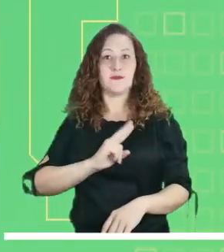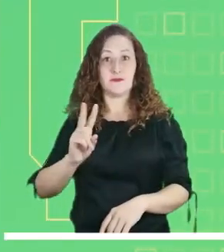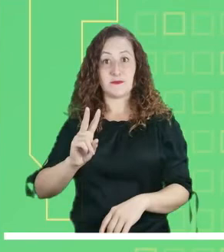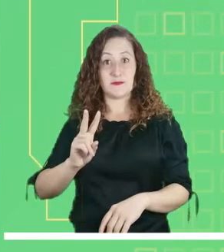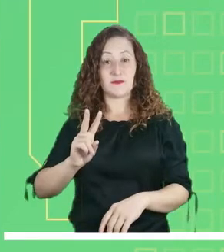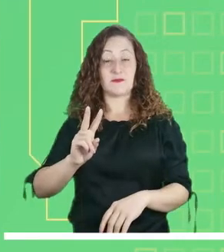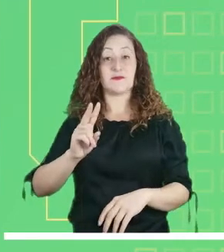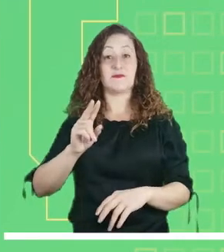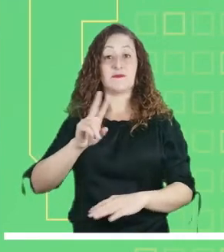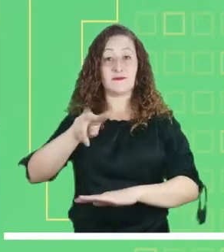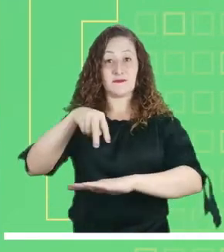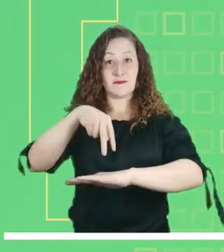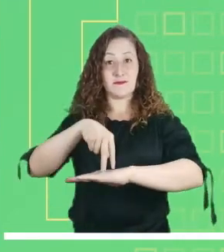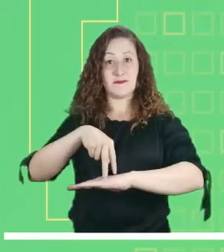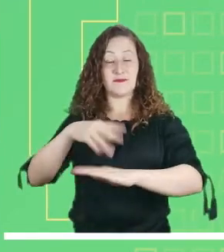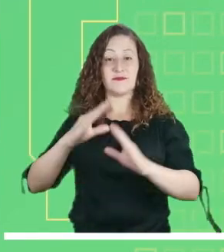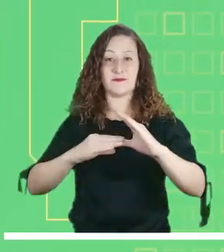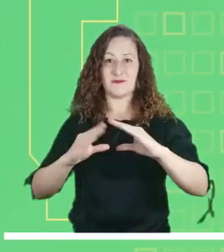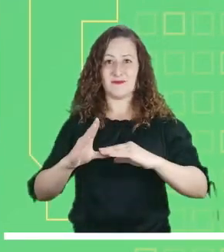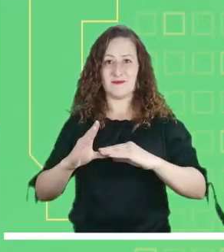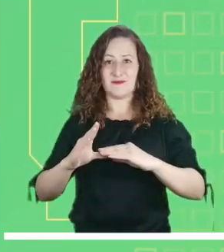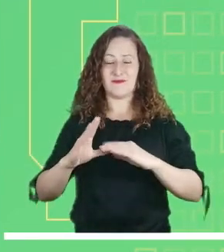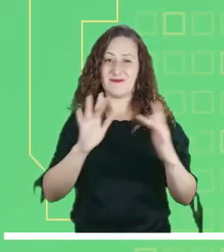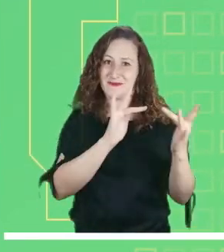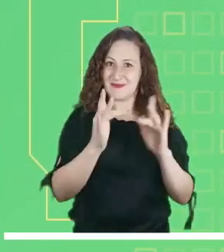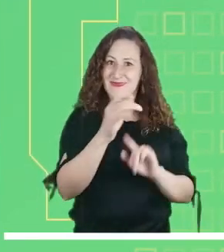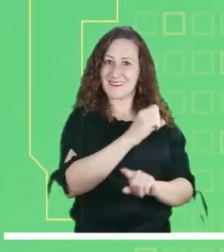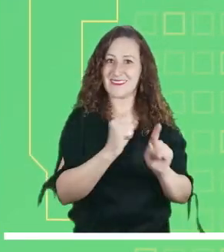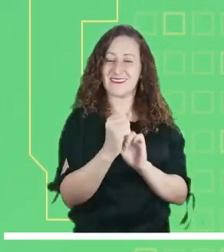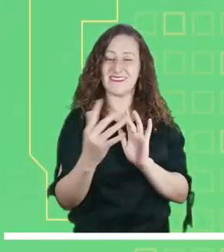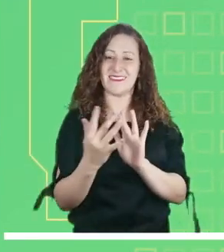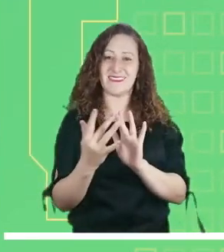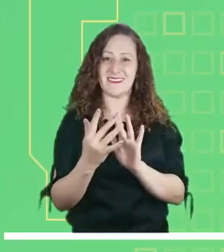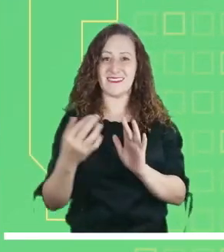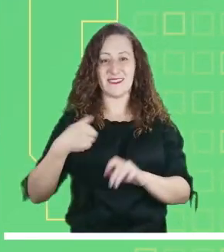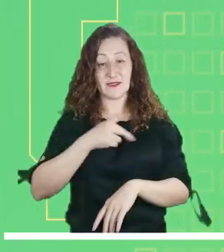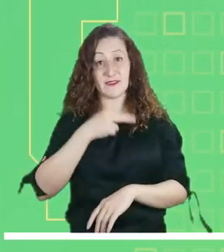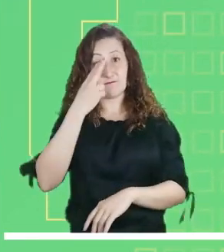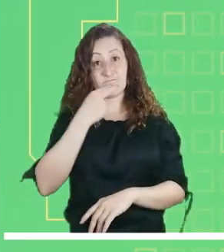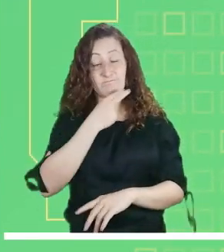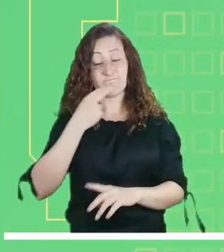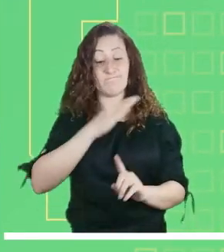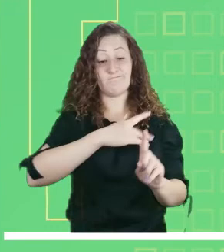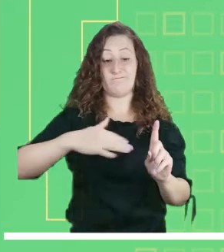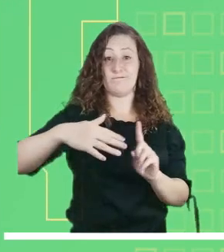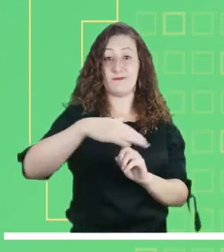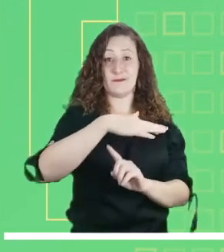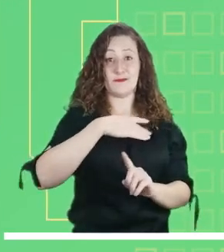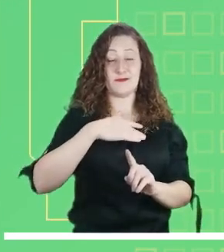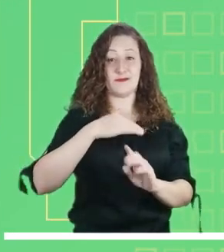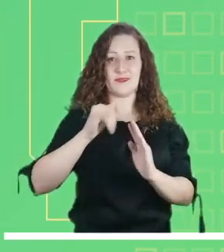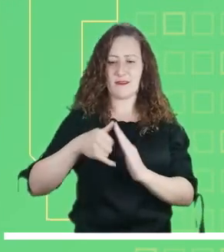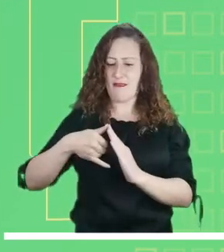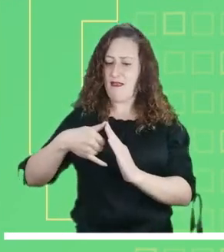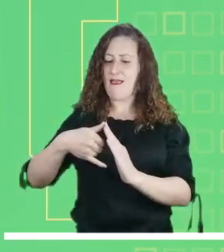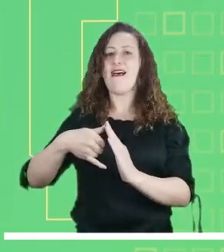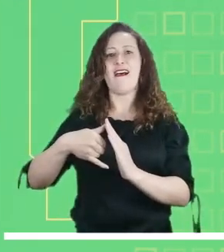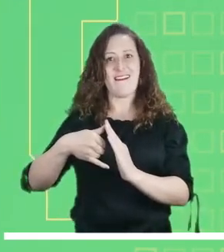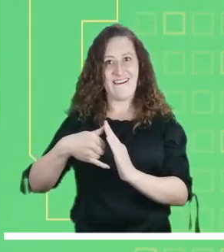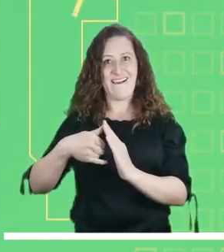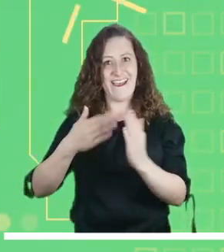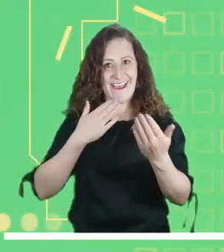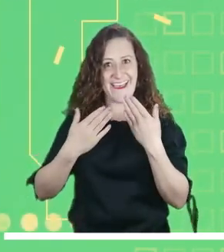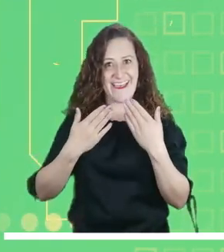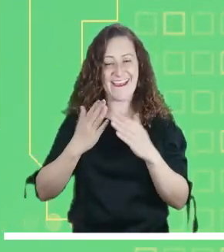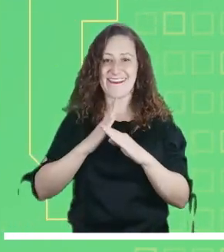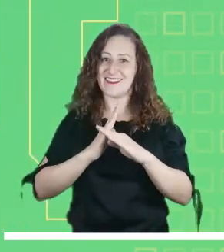Alerta roja por probabilidad de deslizamientos de tierra en zonas inestables de los departamentos de Valle del Cauca, Nariño y Cauca.